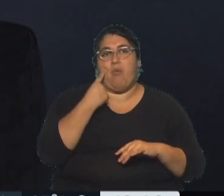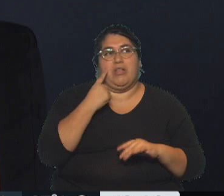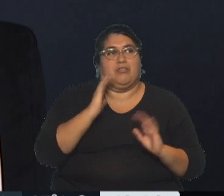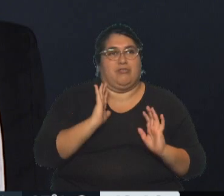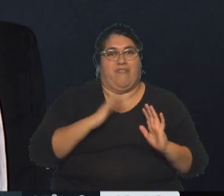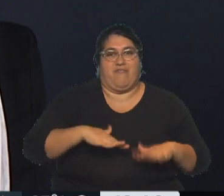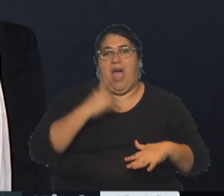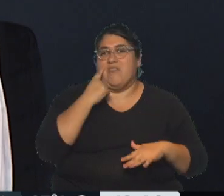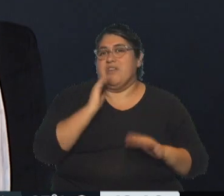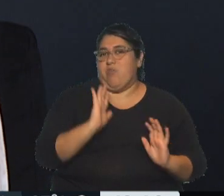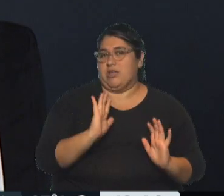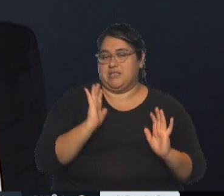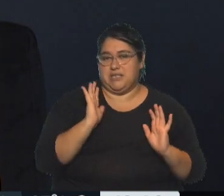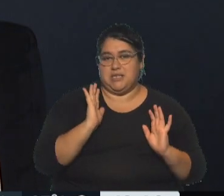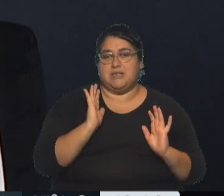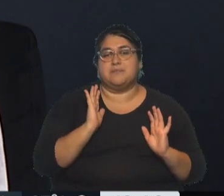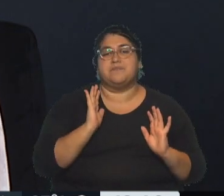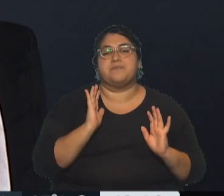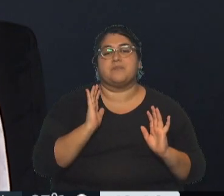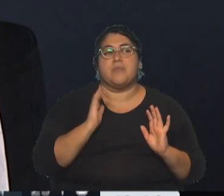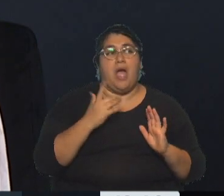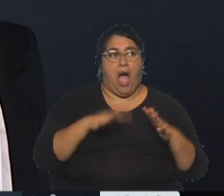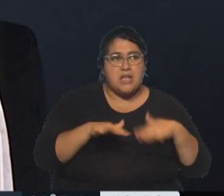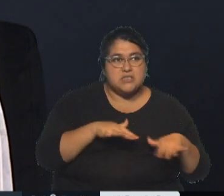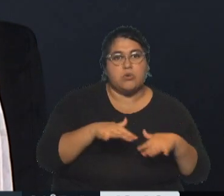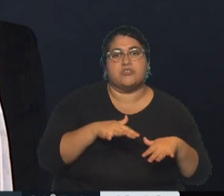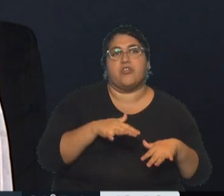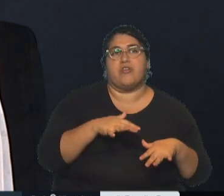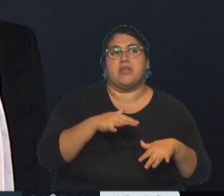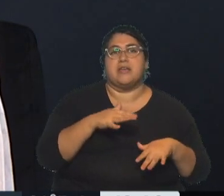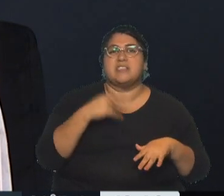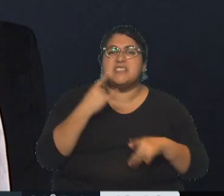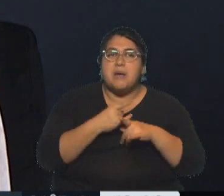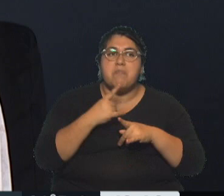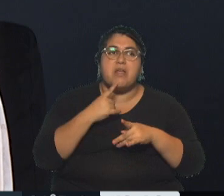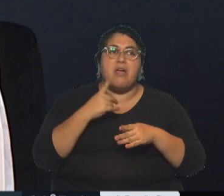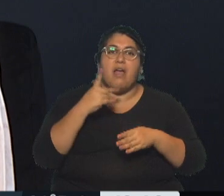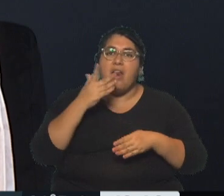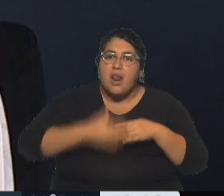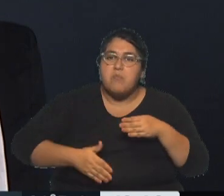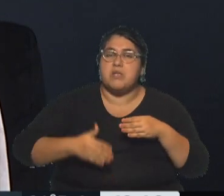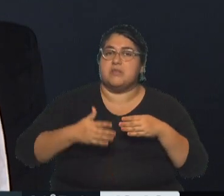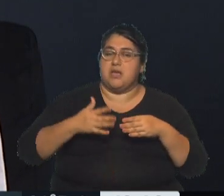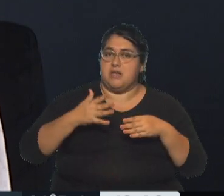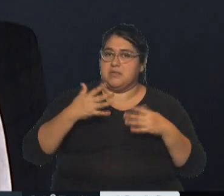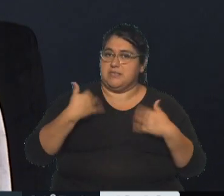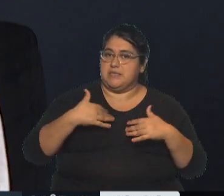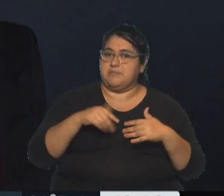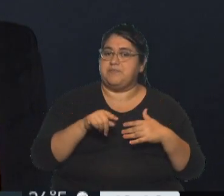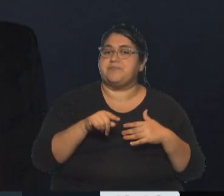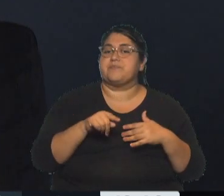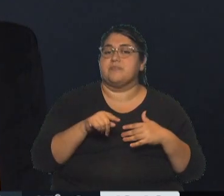cercano a eso, porque vivimos situaciones límites muy enormes, y entonces, bueno,